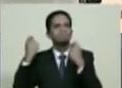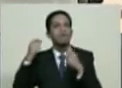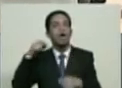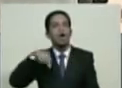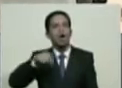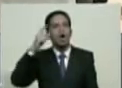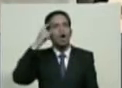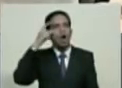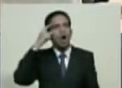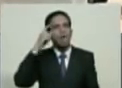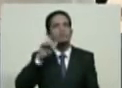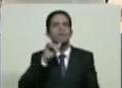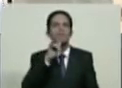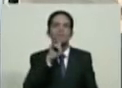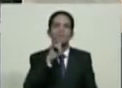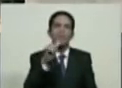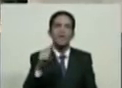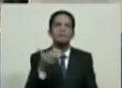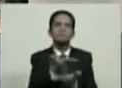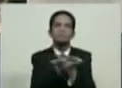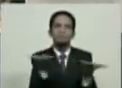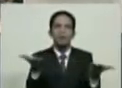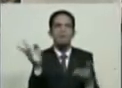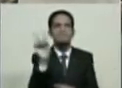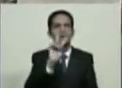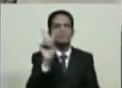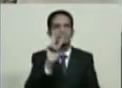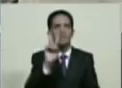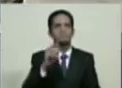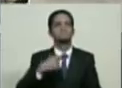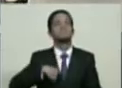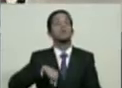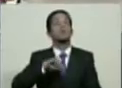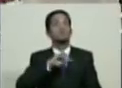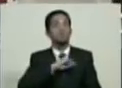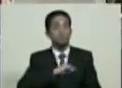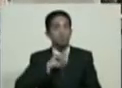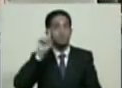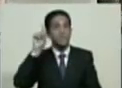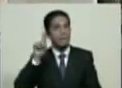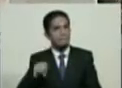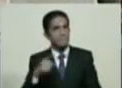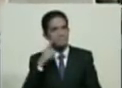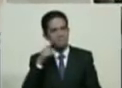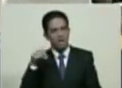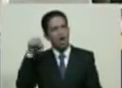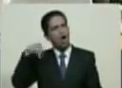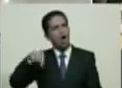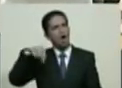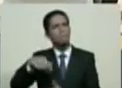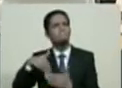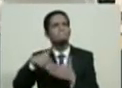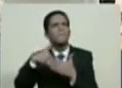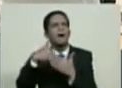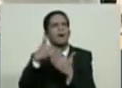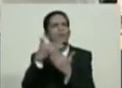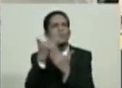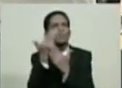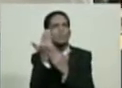de hoy estamos denunciando al país. Nosotros queremos también destacar, esta madrugada hubo un evento en